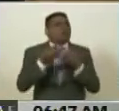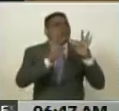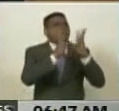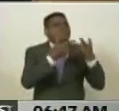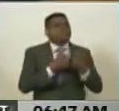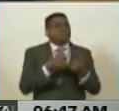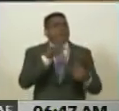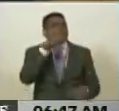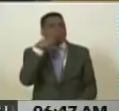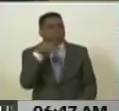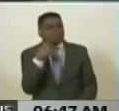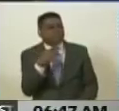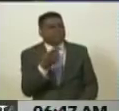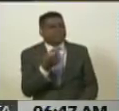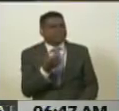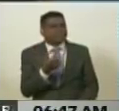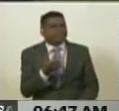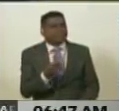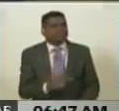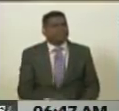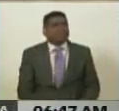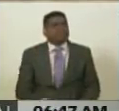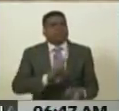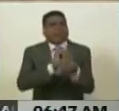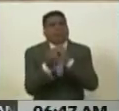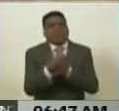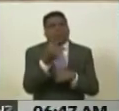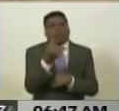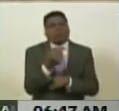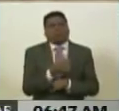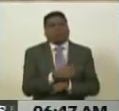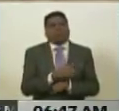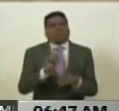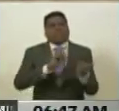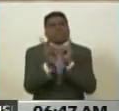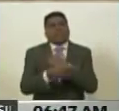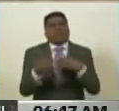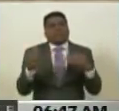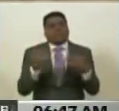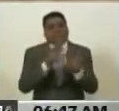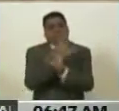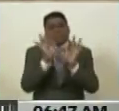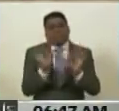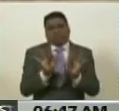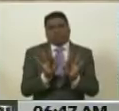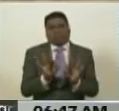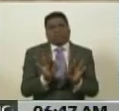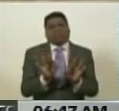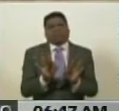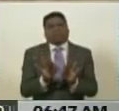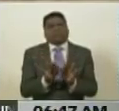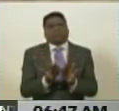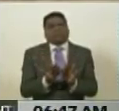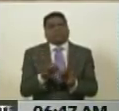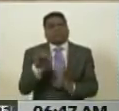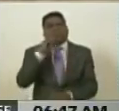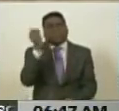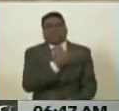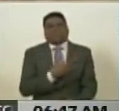económico para salir de la crisis? El cambio del modelo económico que lleva adelante la revolución y el presidente Maduro tiene que ver